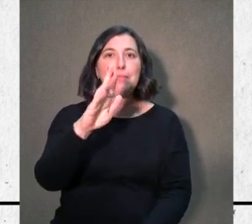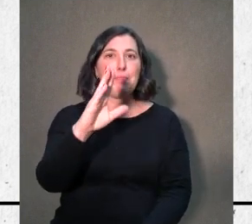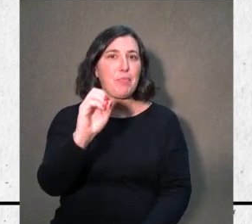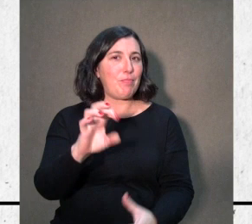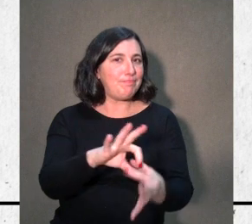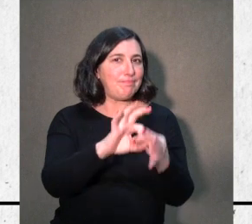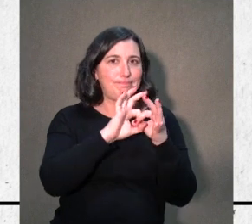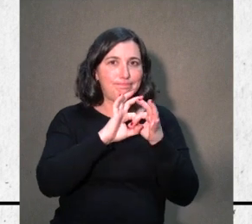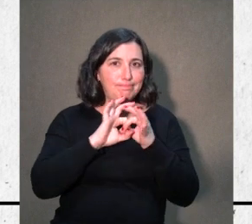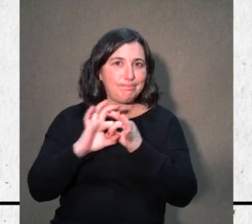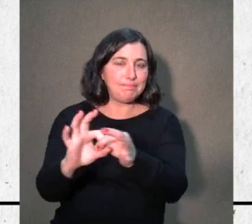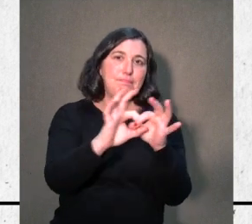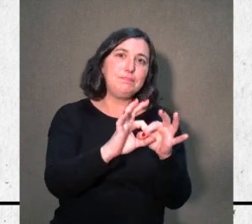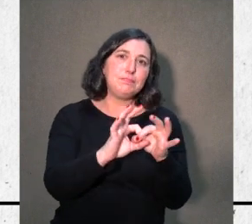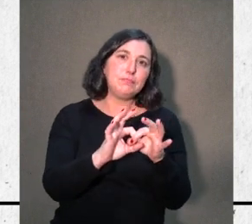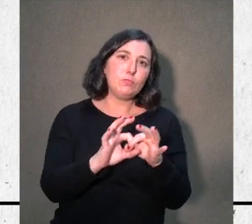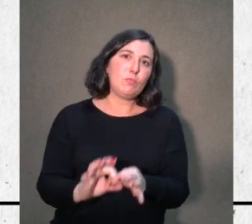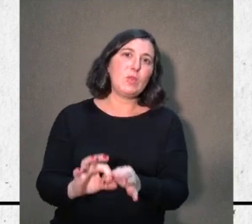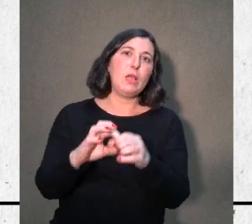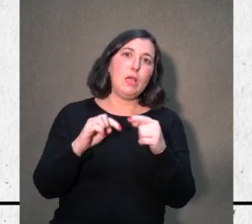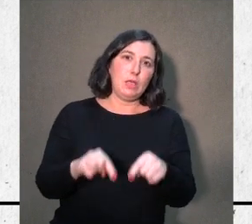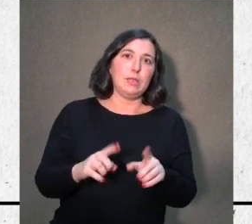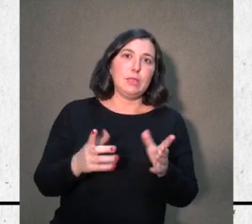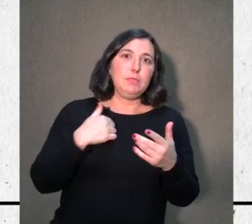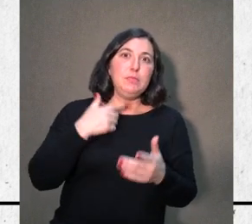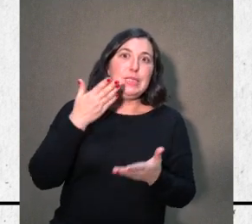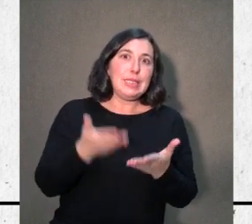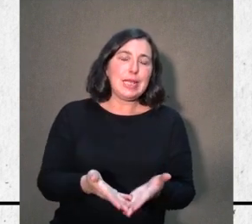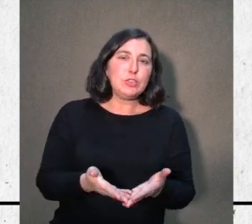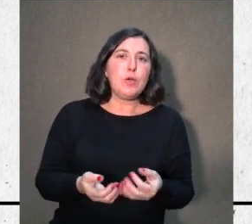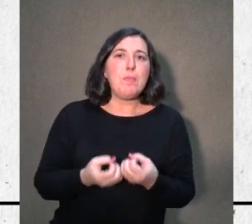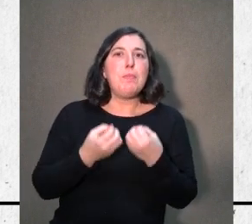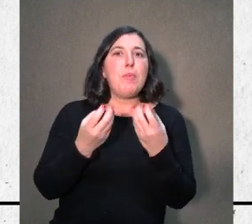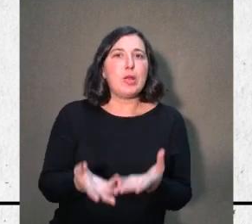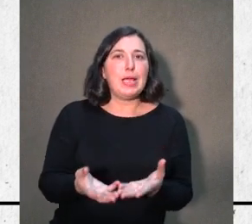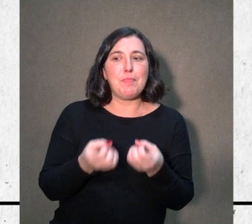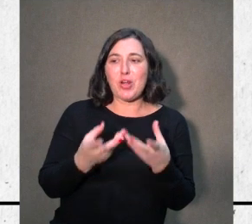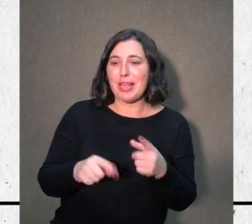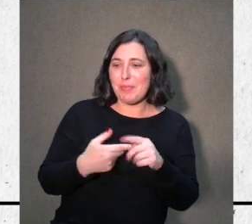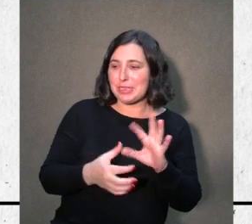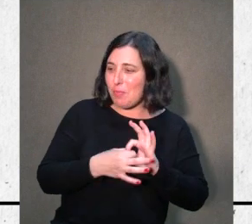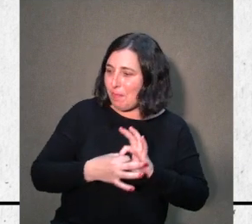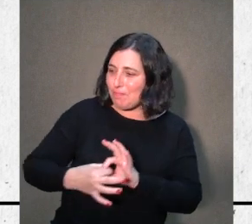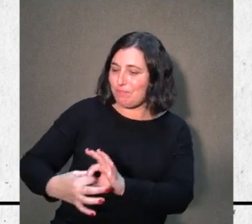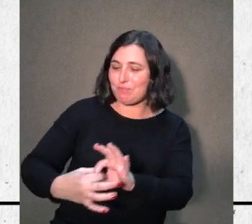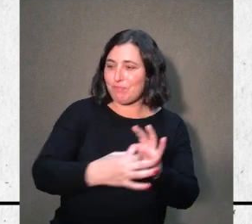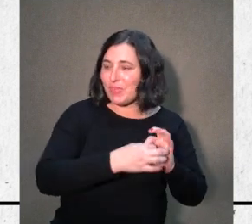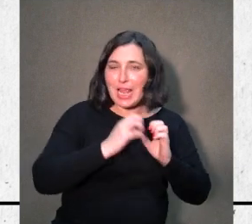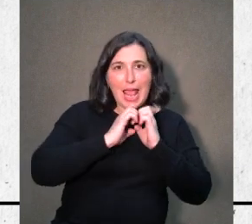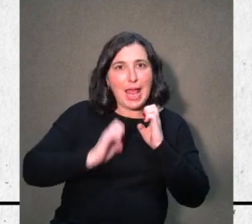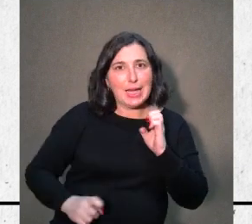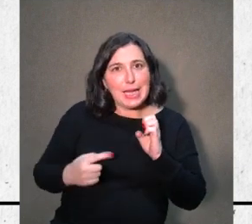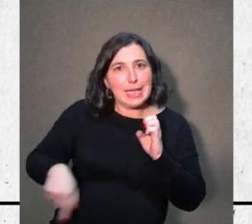Sí, somos un cuerpo, y es así, porque esa energía después corre, o sea, cuando sabes que tiene tu compañero, tiene un solo